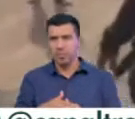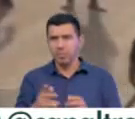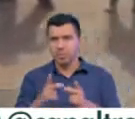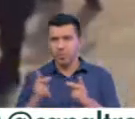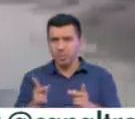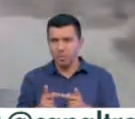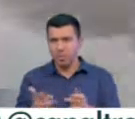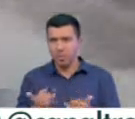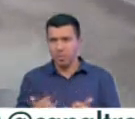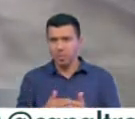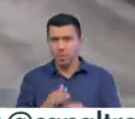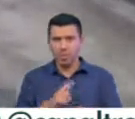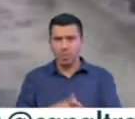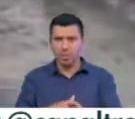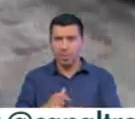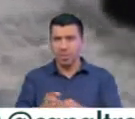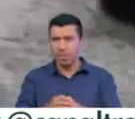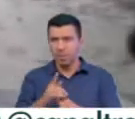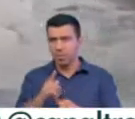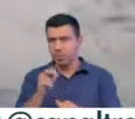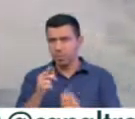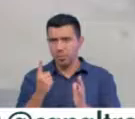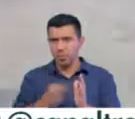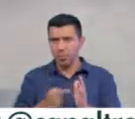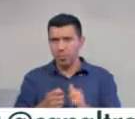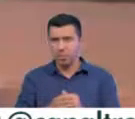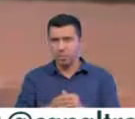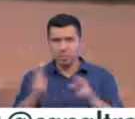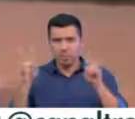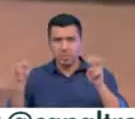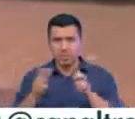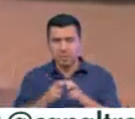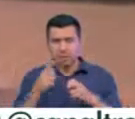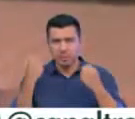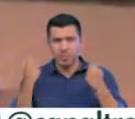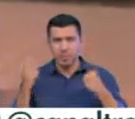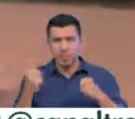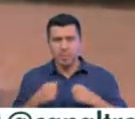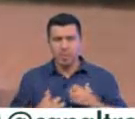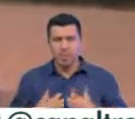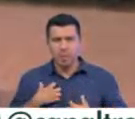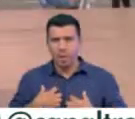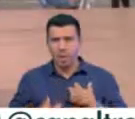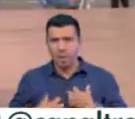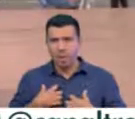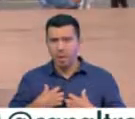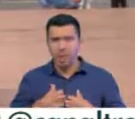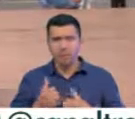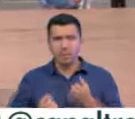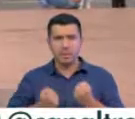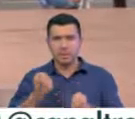y horas no autorizadas. Entonces es un tema que nos preocupa el sector transportador de la ciudad.